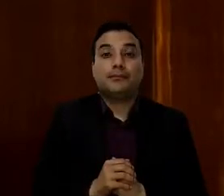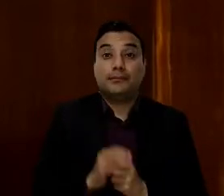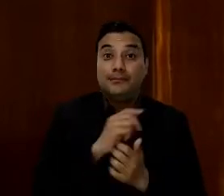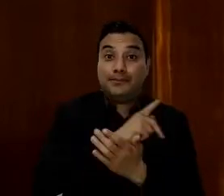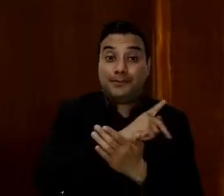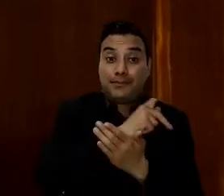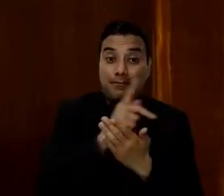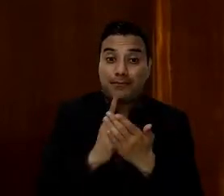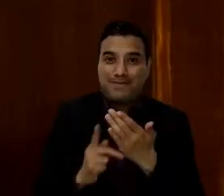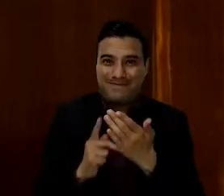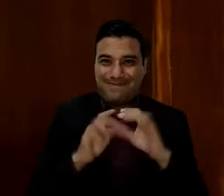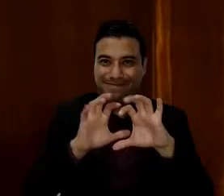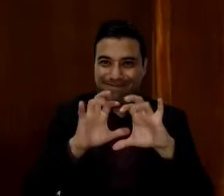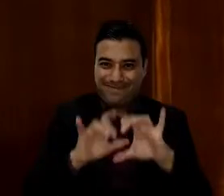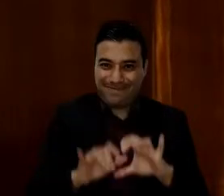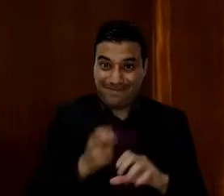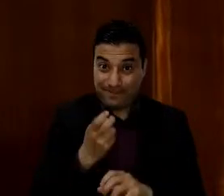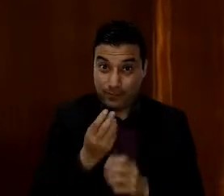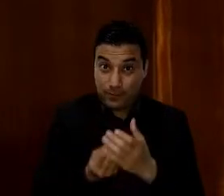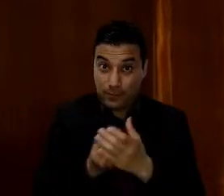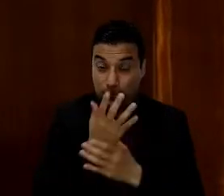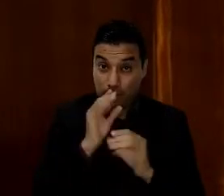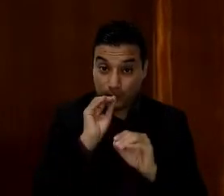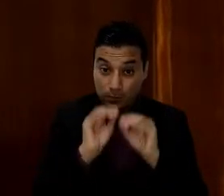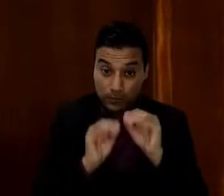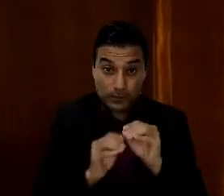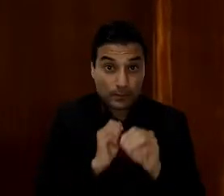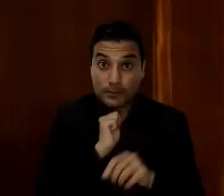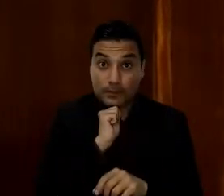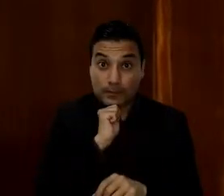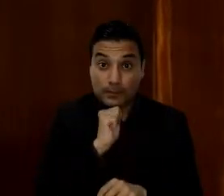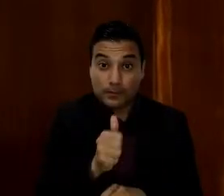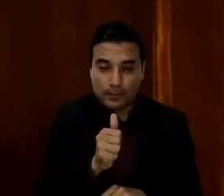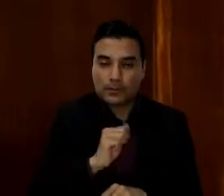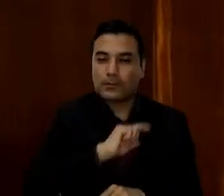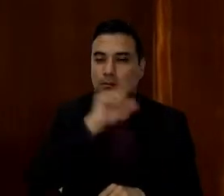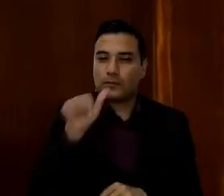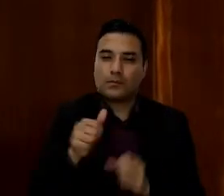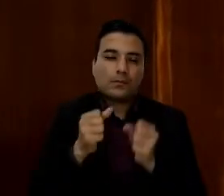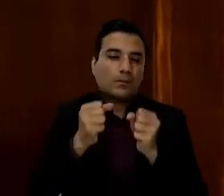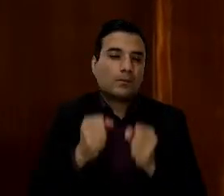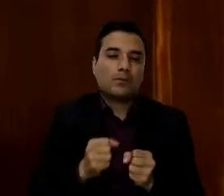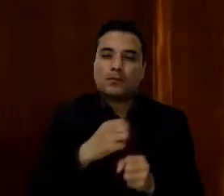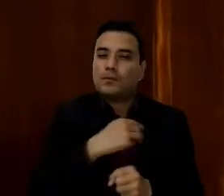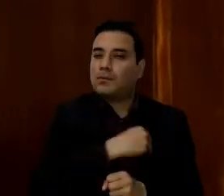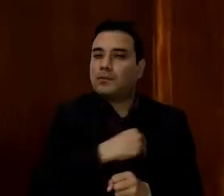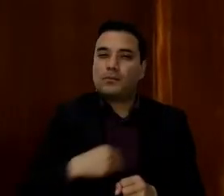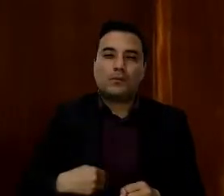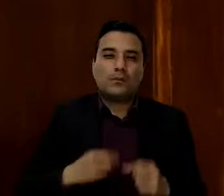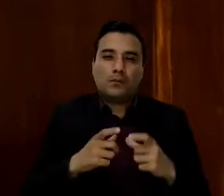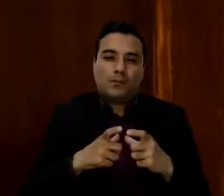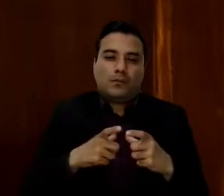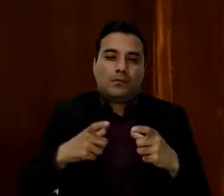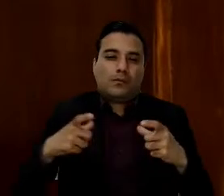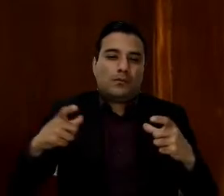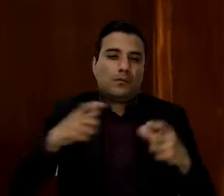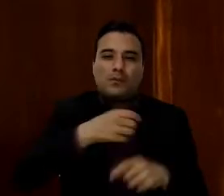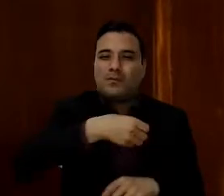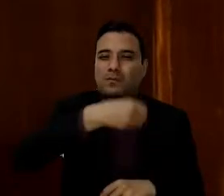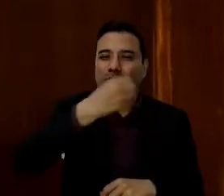actualizar este documento equivale a un crecimiento desordenado en los municipios,